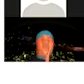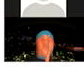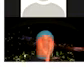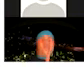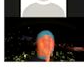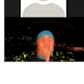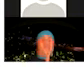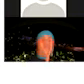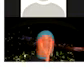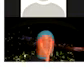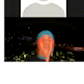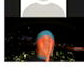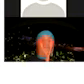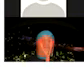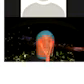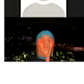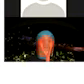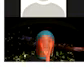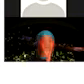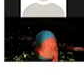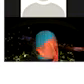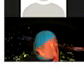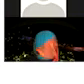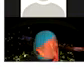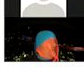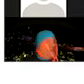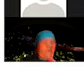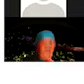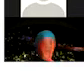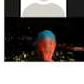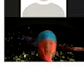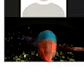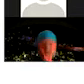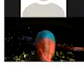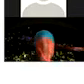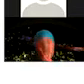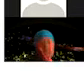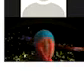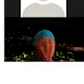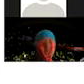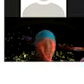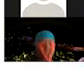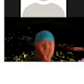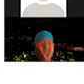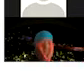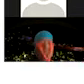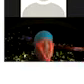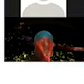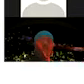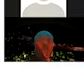no se escucha casi, chicas. ¿No se escucha? Se escucha muy bajito ahorita.